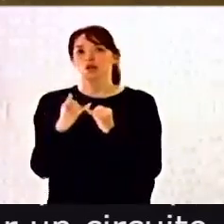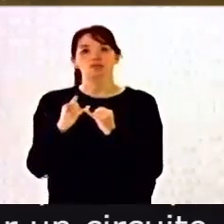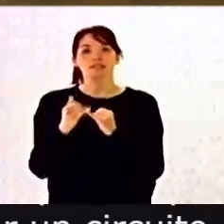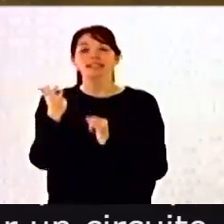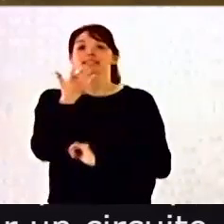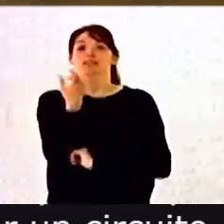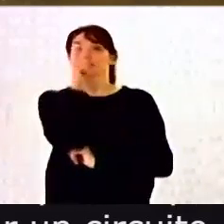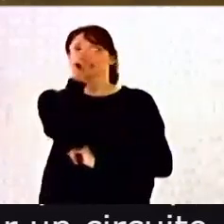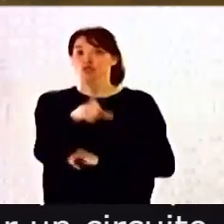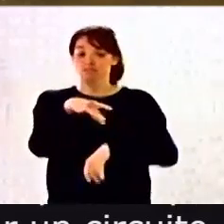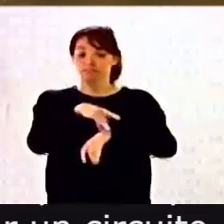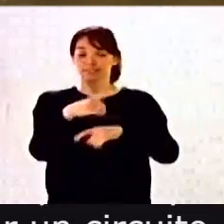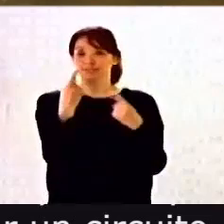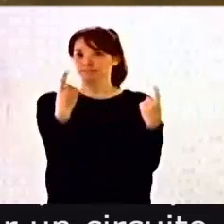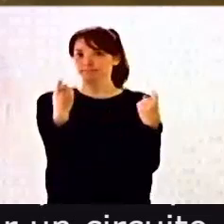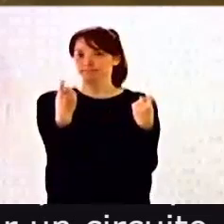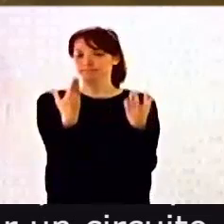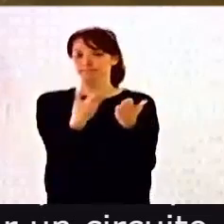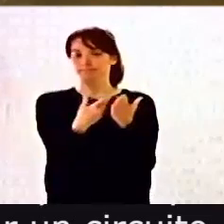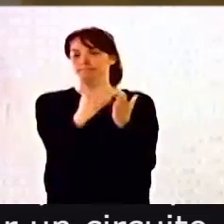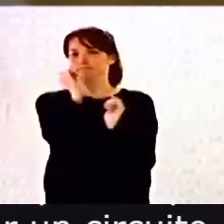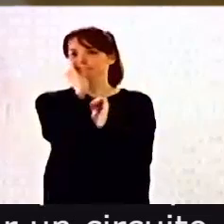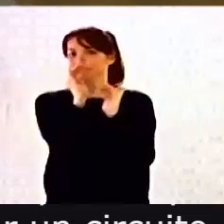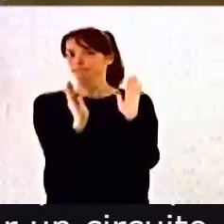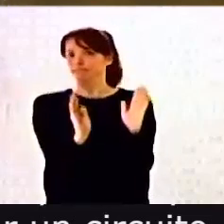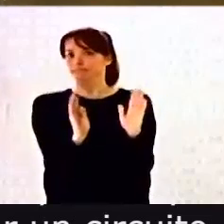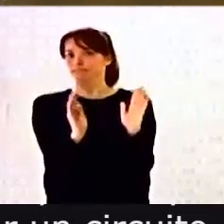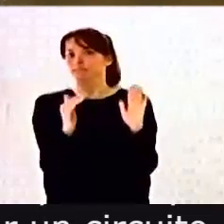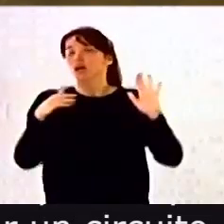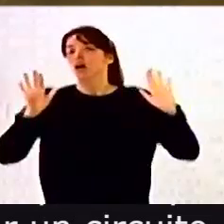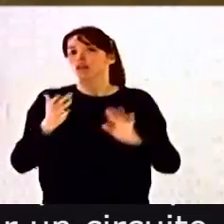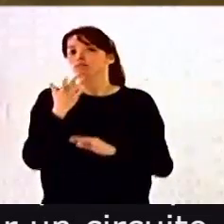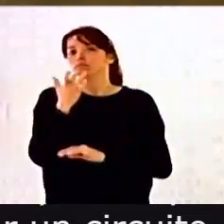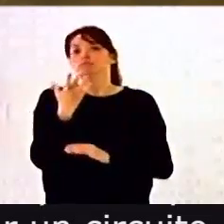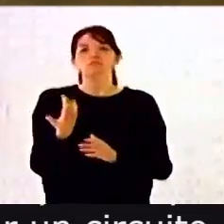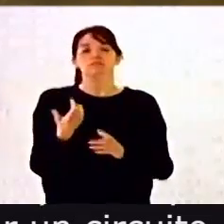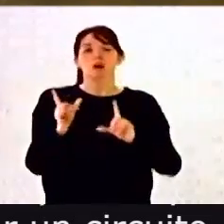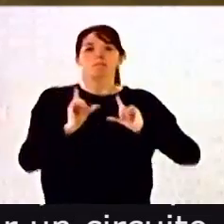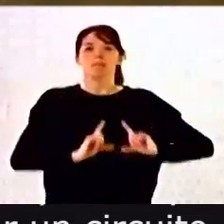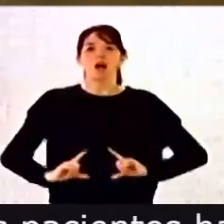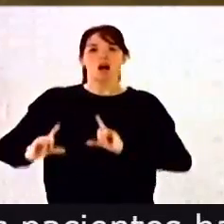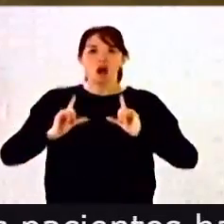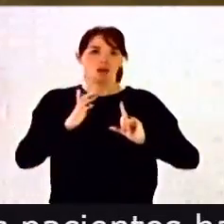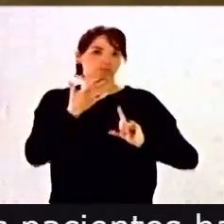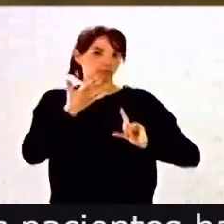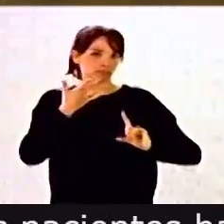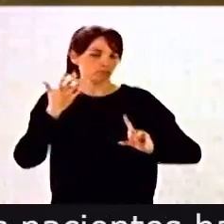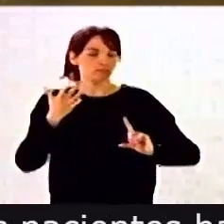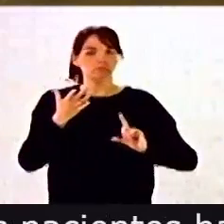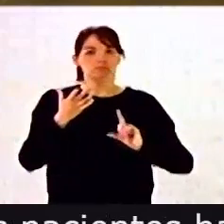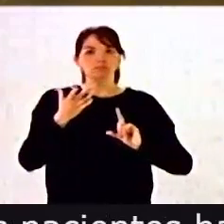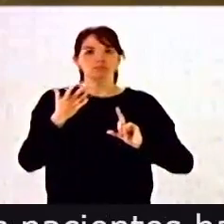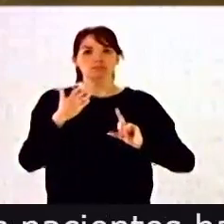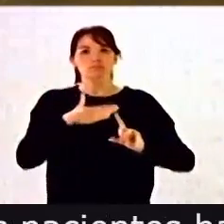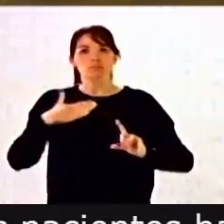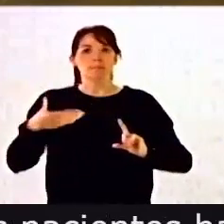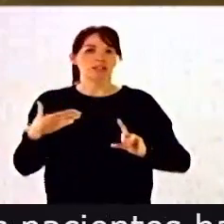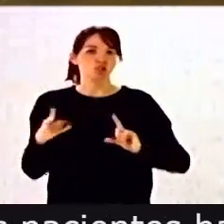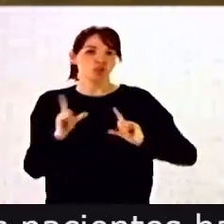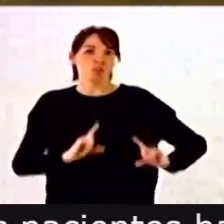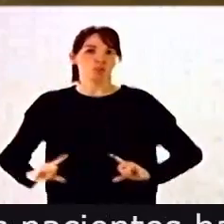han necesitado una valoración, aunque haya sido la realización de una placa de tórax, de una radiografía del pecho, como dice la